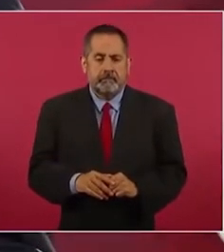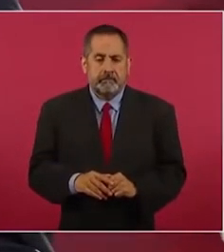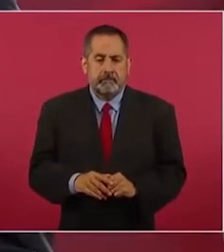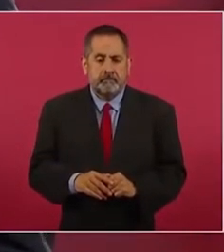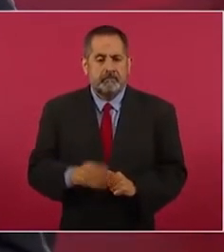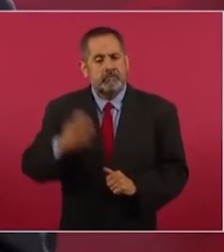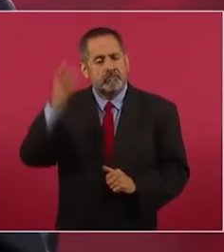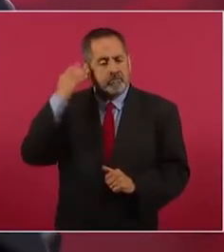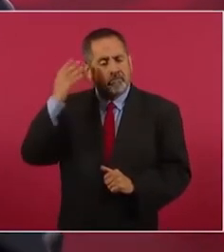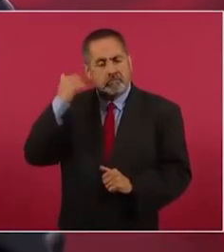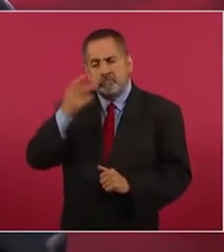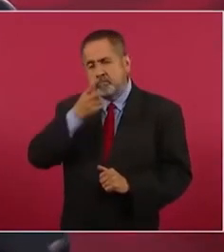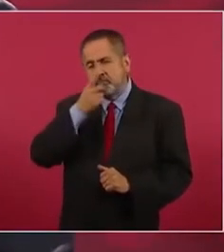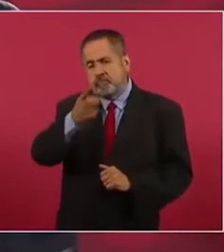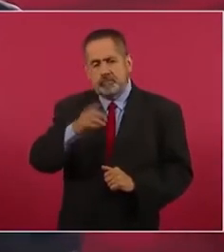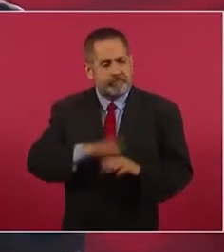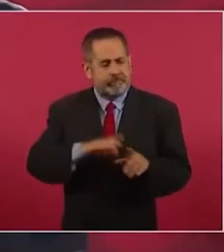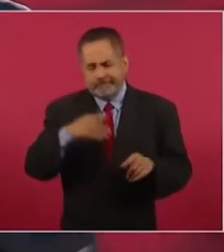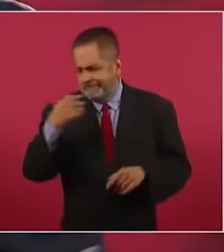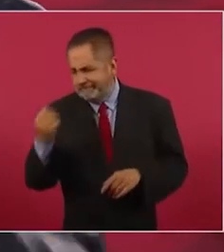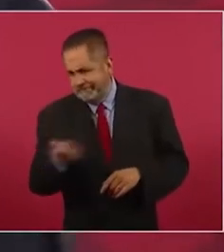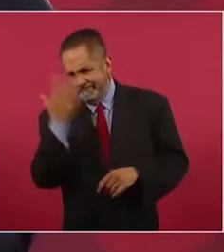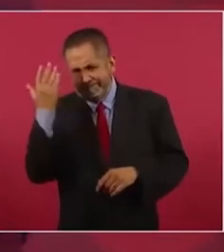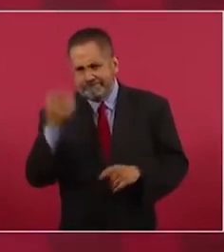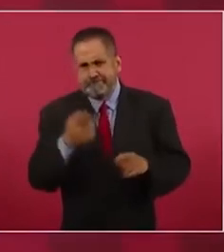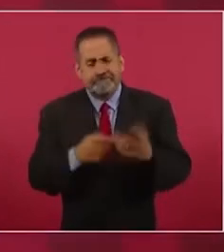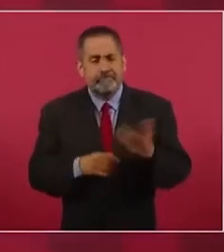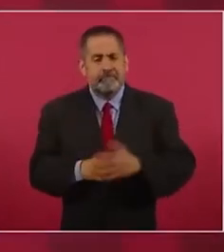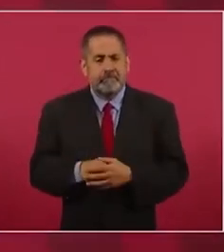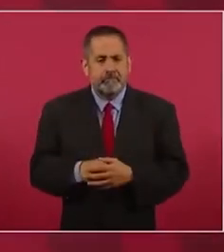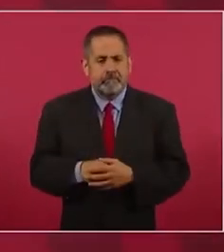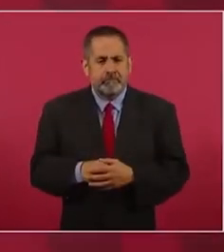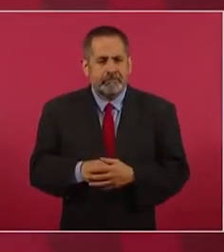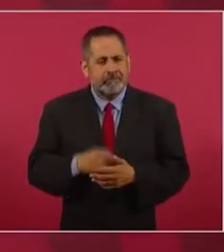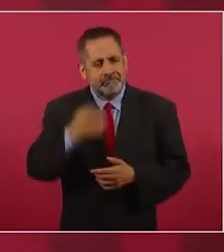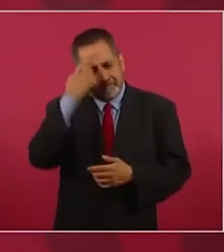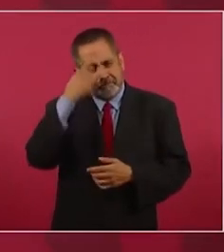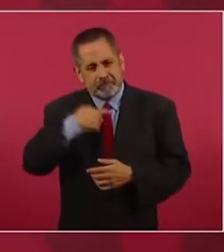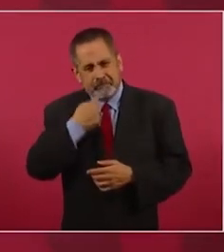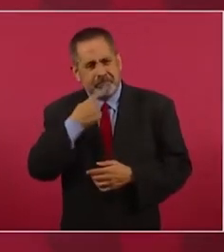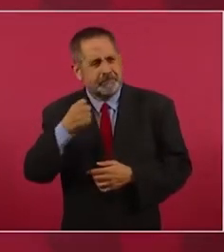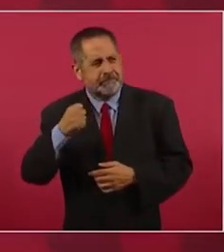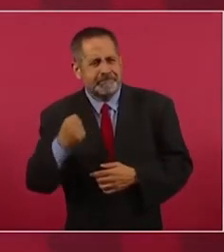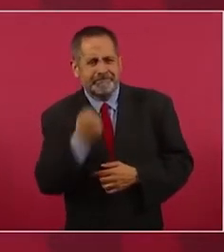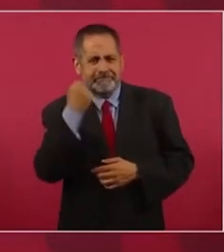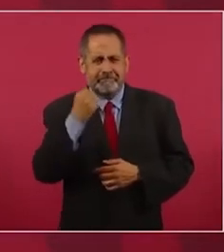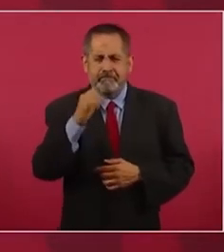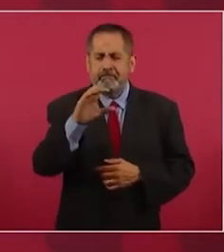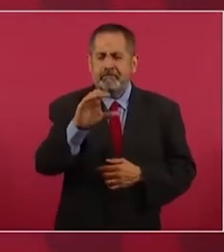dije la vez pasada que al carajo, y piensan que es una grosería.